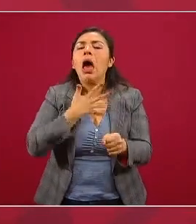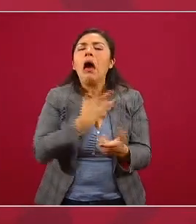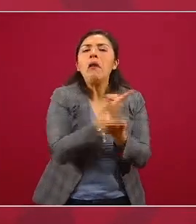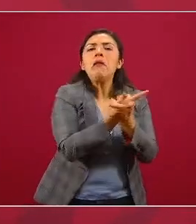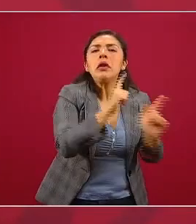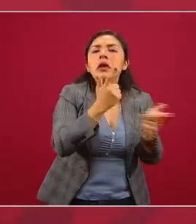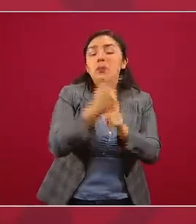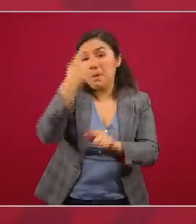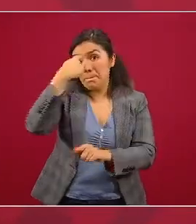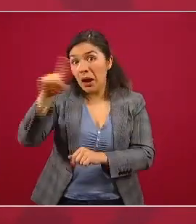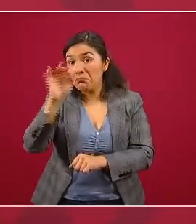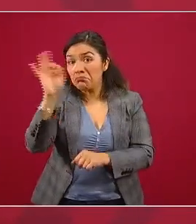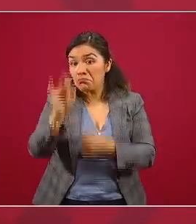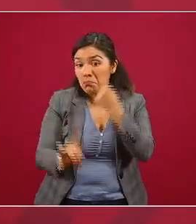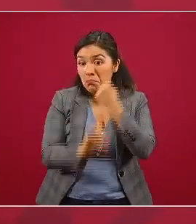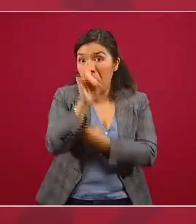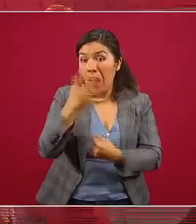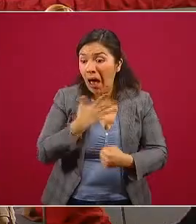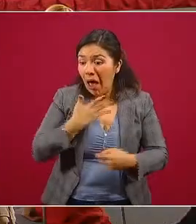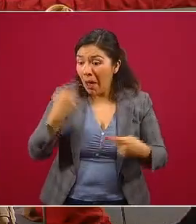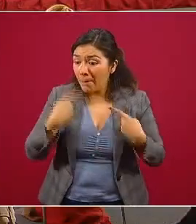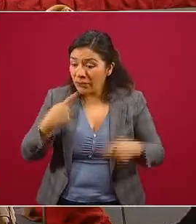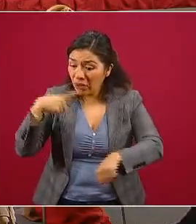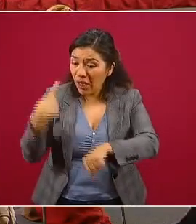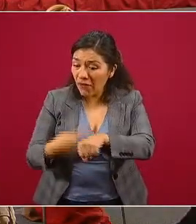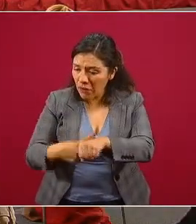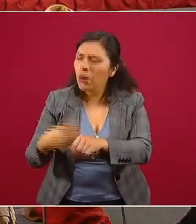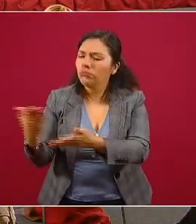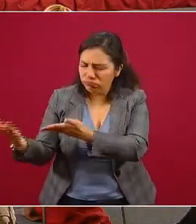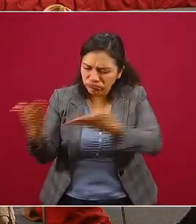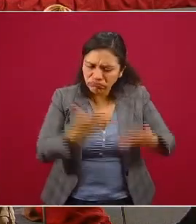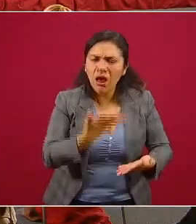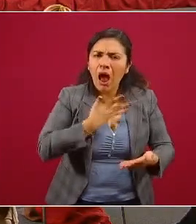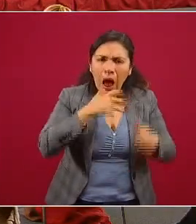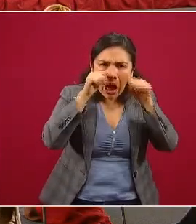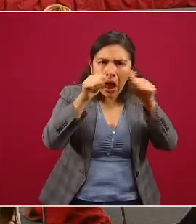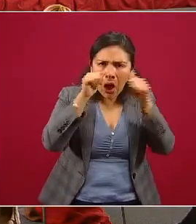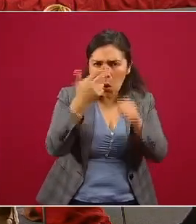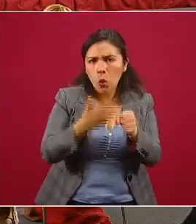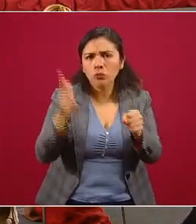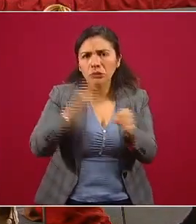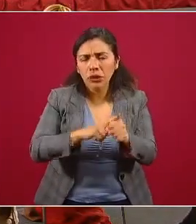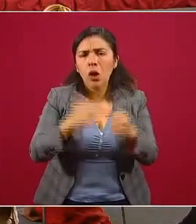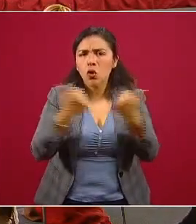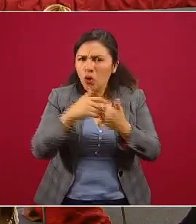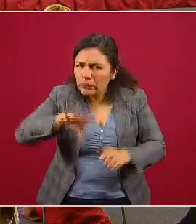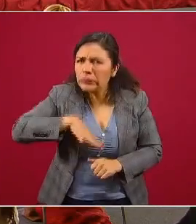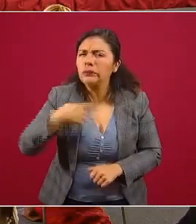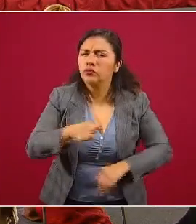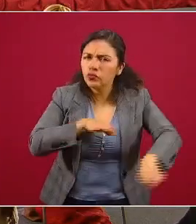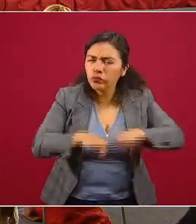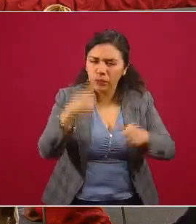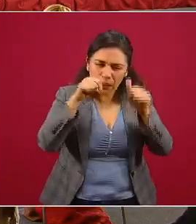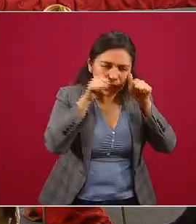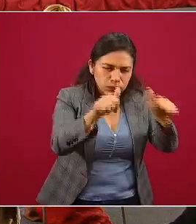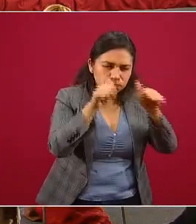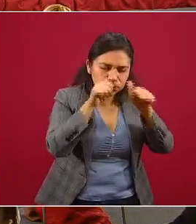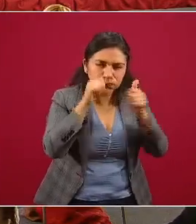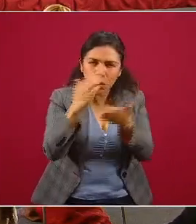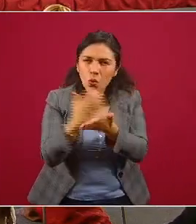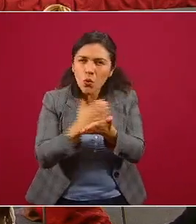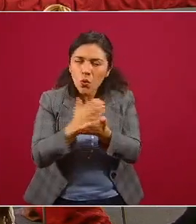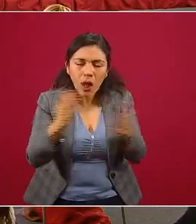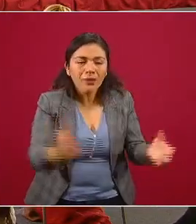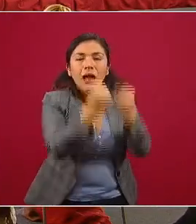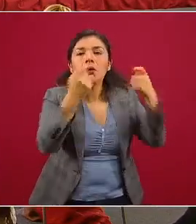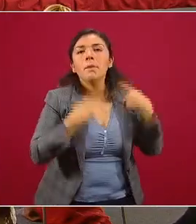que permitan que las personas se atiendan y que los esfuerzos por protegerles, recuperar su salud y salvar la